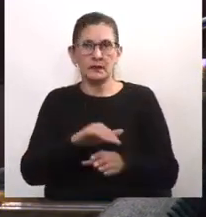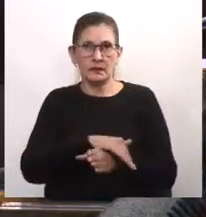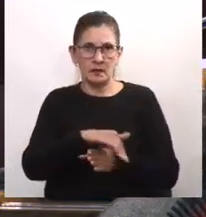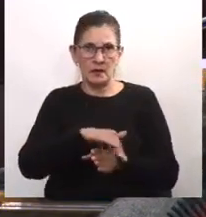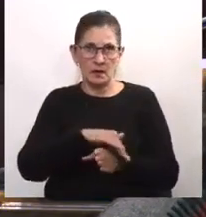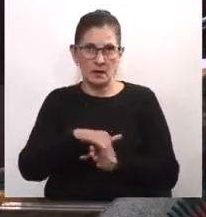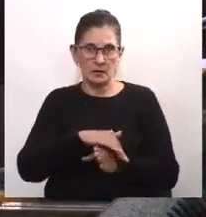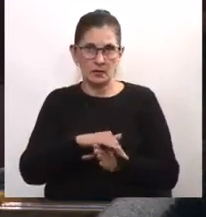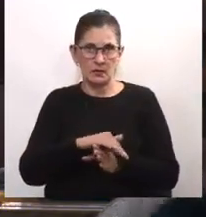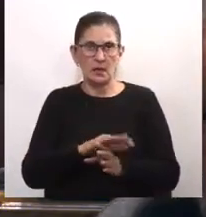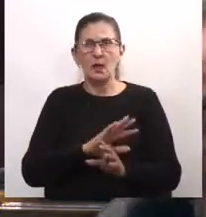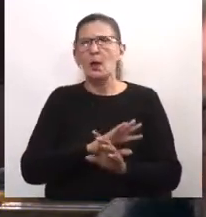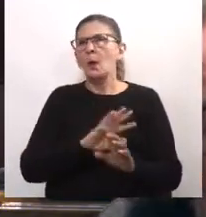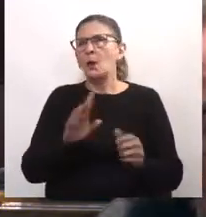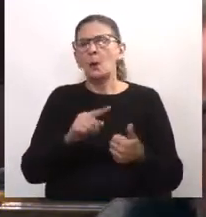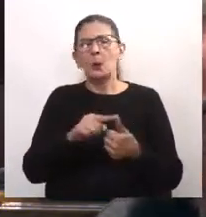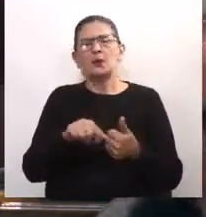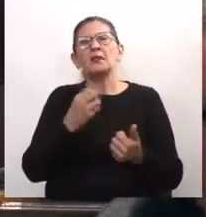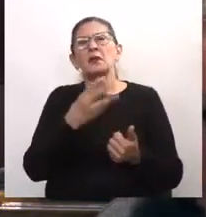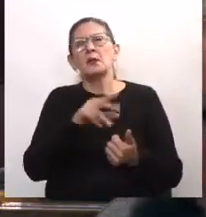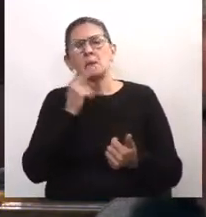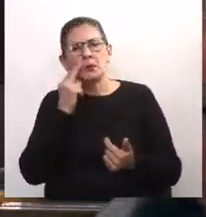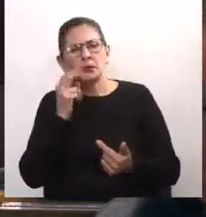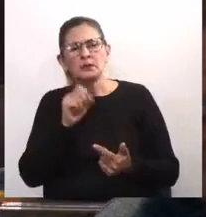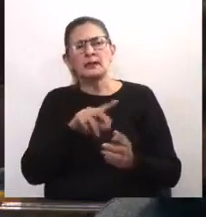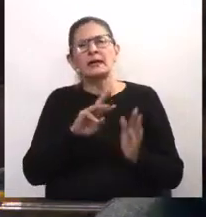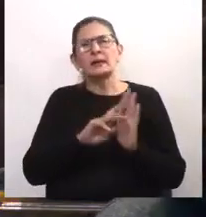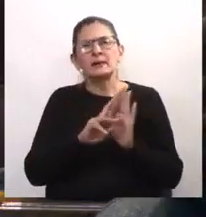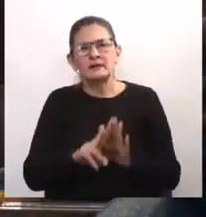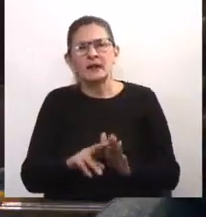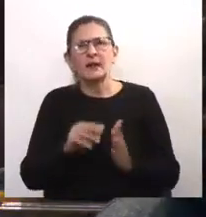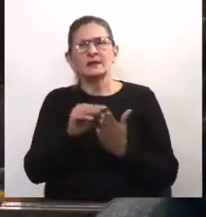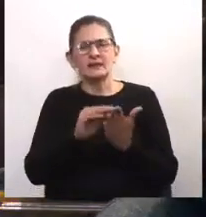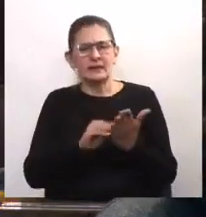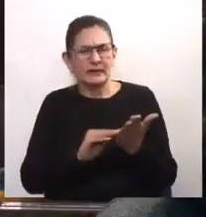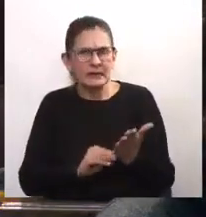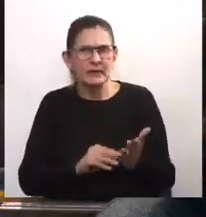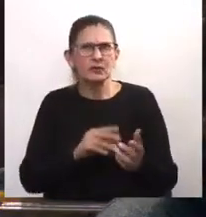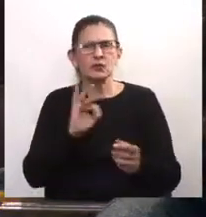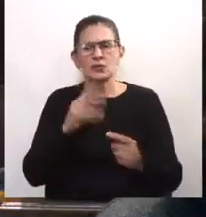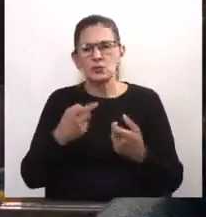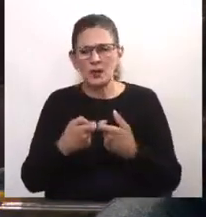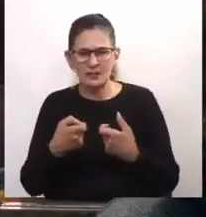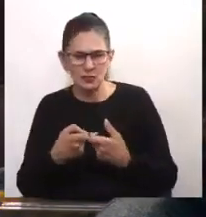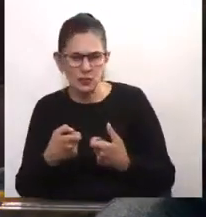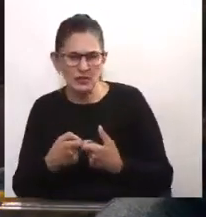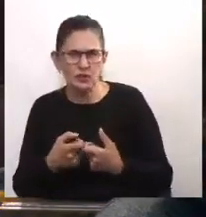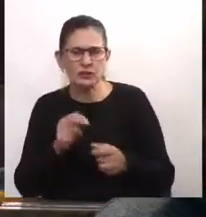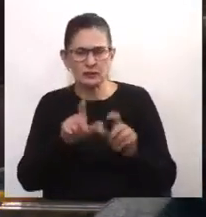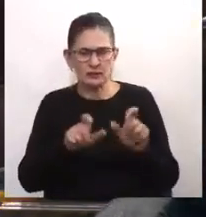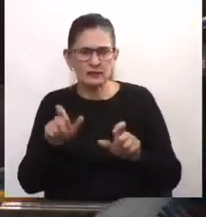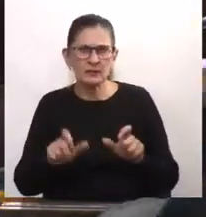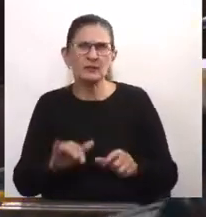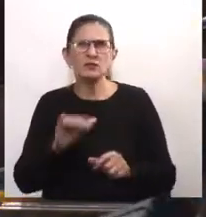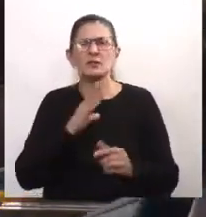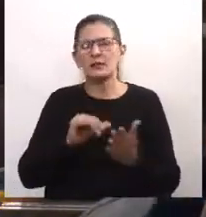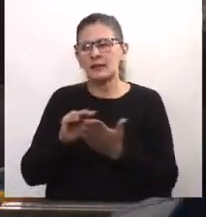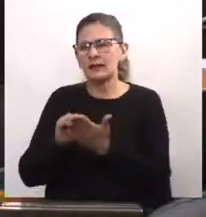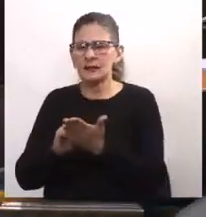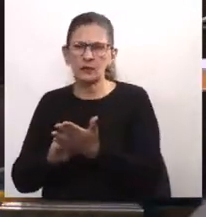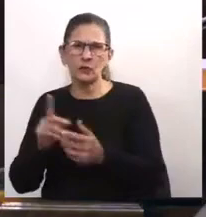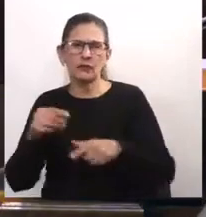sin cuestionarle cuál es la legitimidad, cómo eligen sus representantes, si están inscritos si es una asociación civil, si están inscritos en el Ministerio